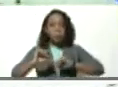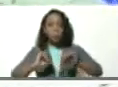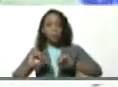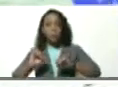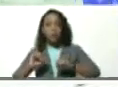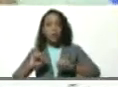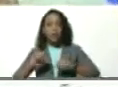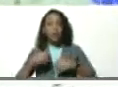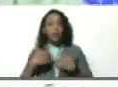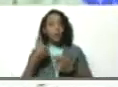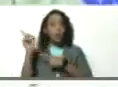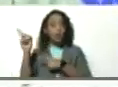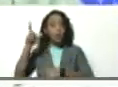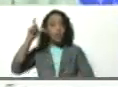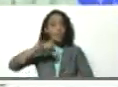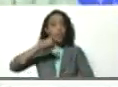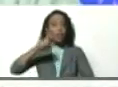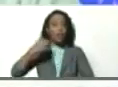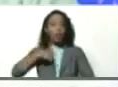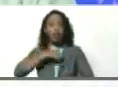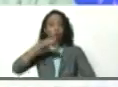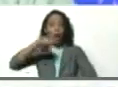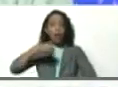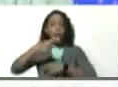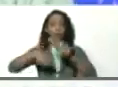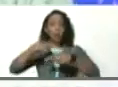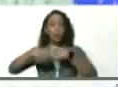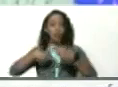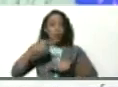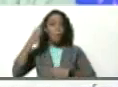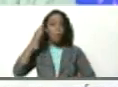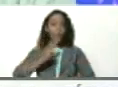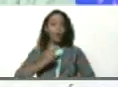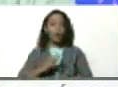del accionar eso es lo que necesitamos en la revolución bolivariana